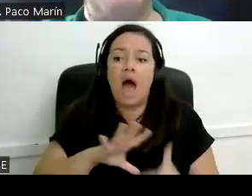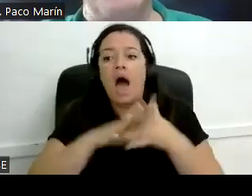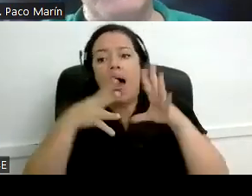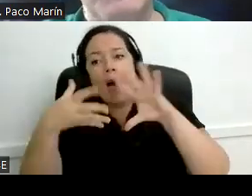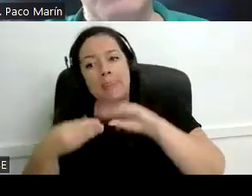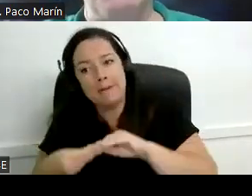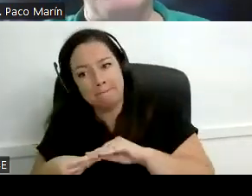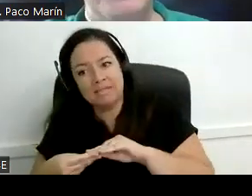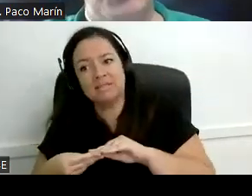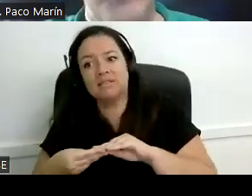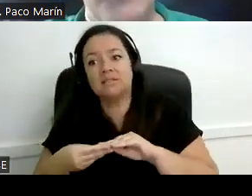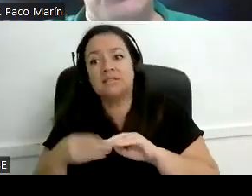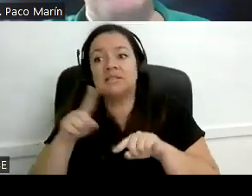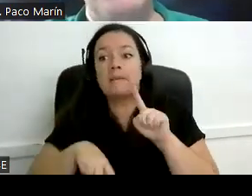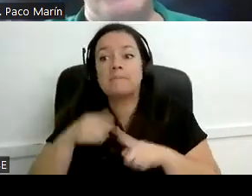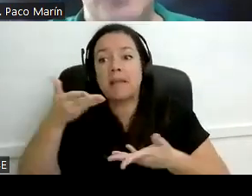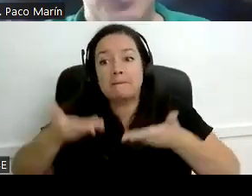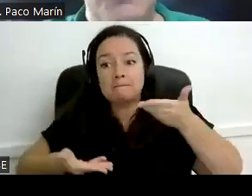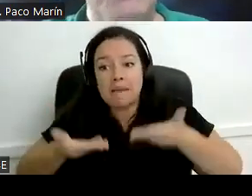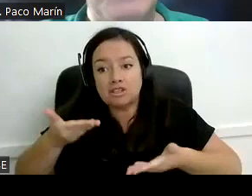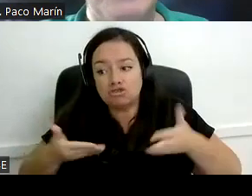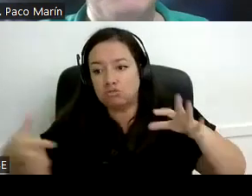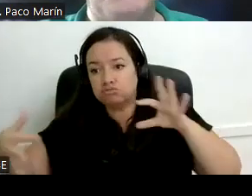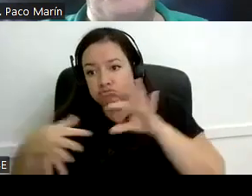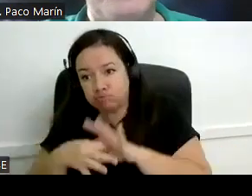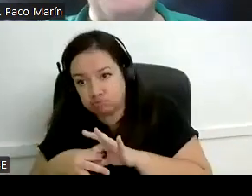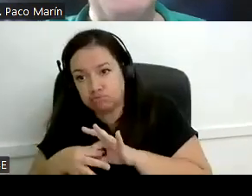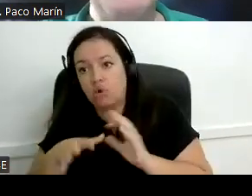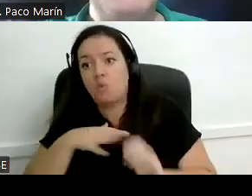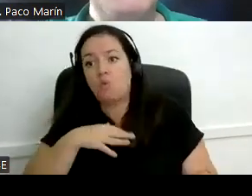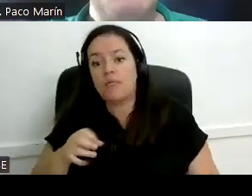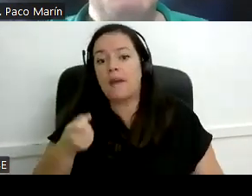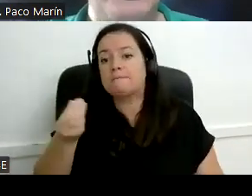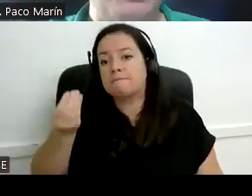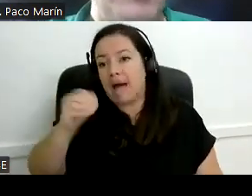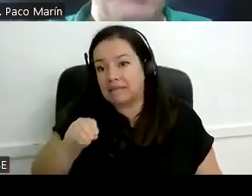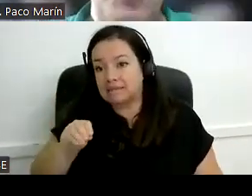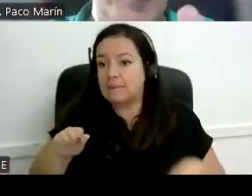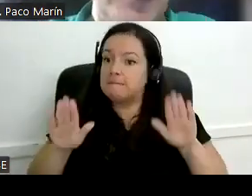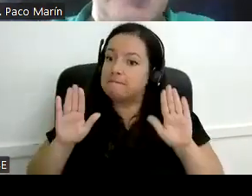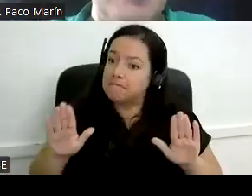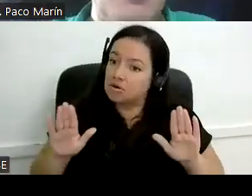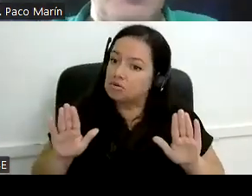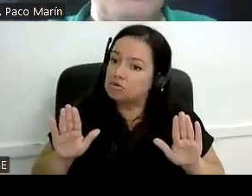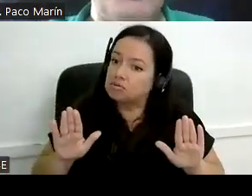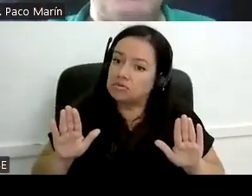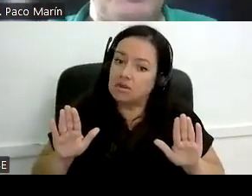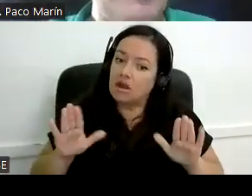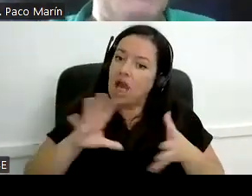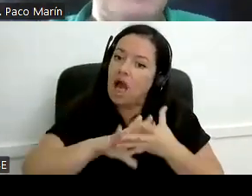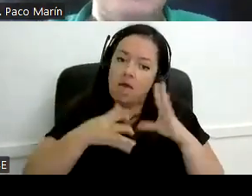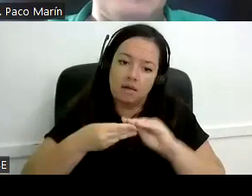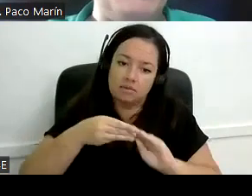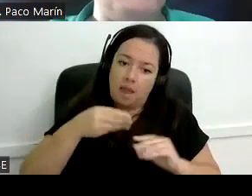persona en función del peso y de su efecto, se le puede dar más dosificación, pero siempre hemos de adecuarlo a esa